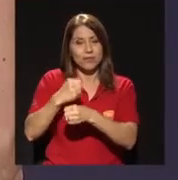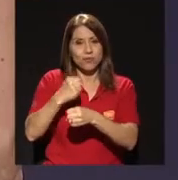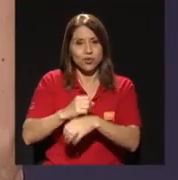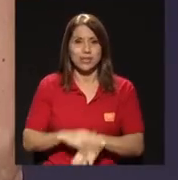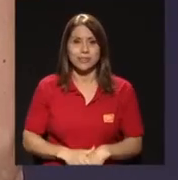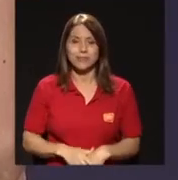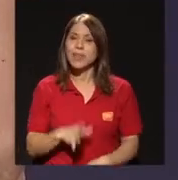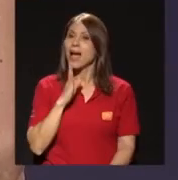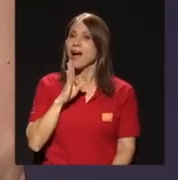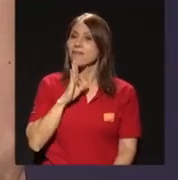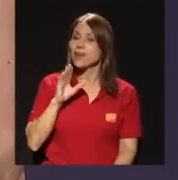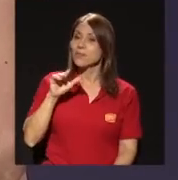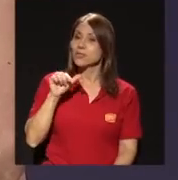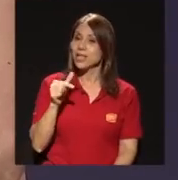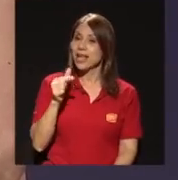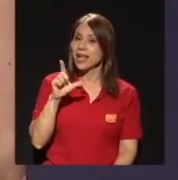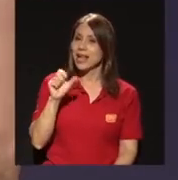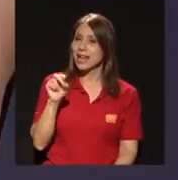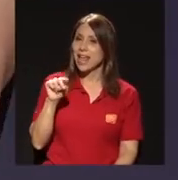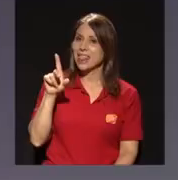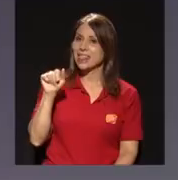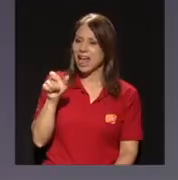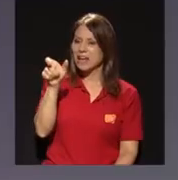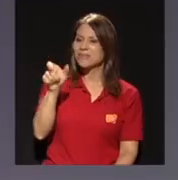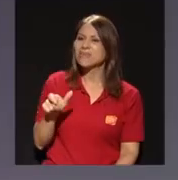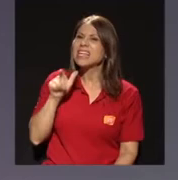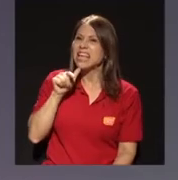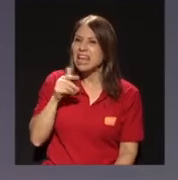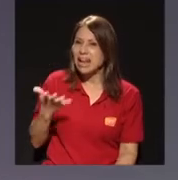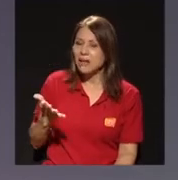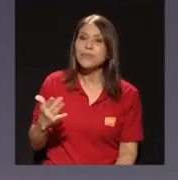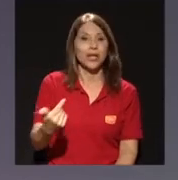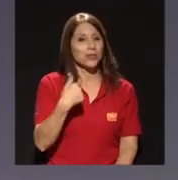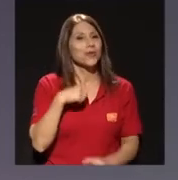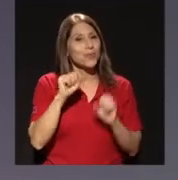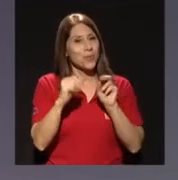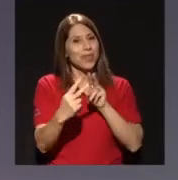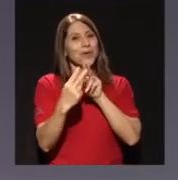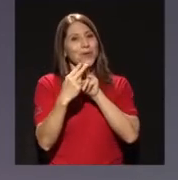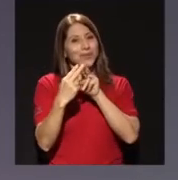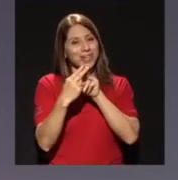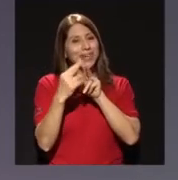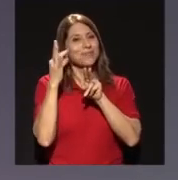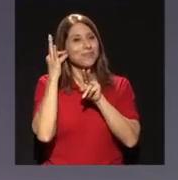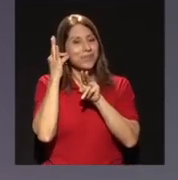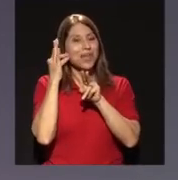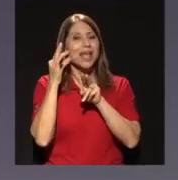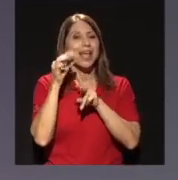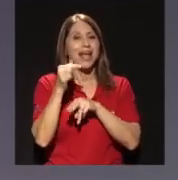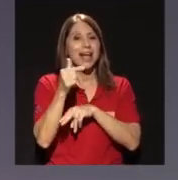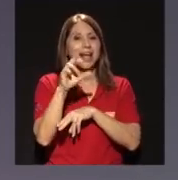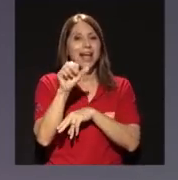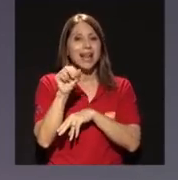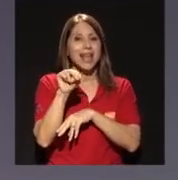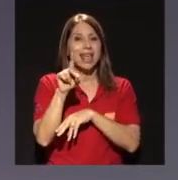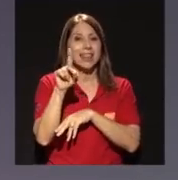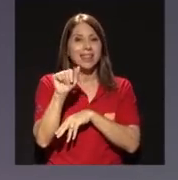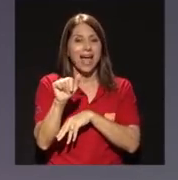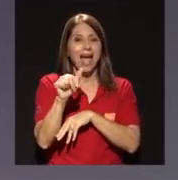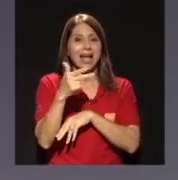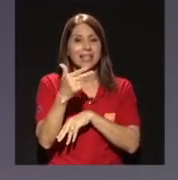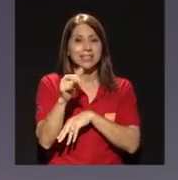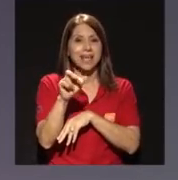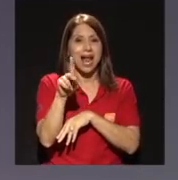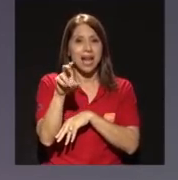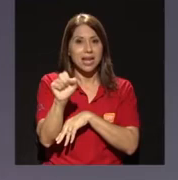de Glenda. Sí. Bueno, tuve la oportunidad de conocer a la compañera Glenda Charles, una mujer de muy,